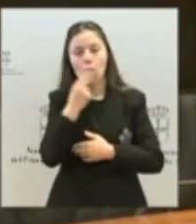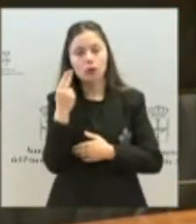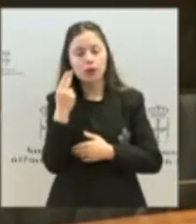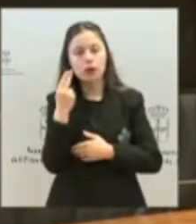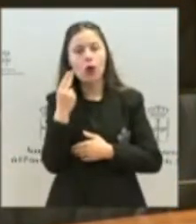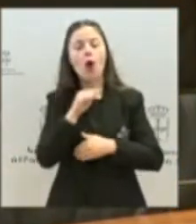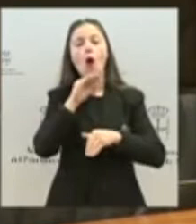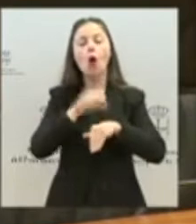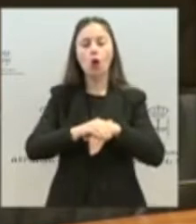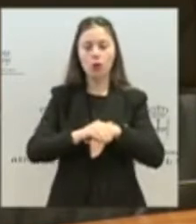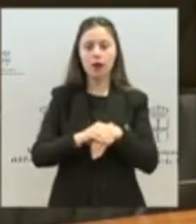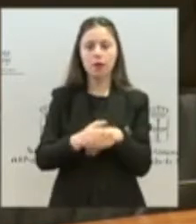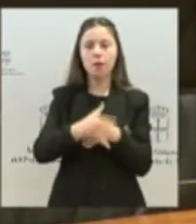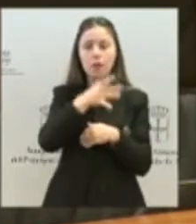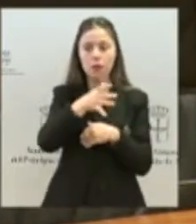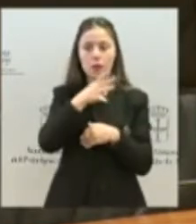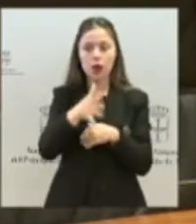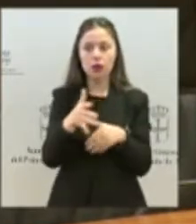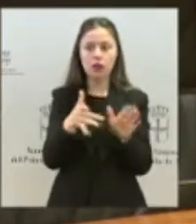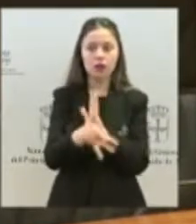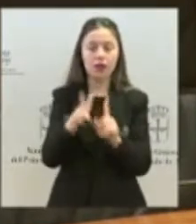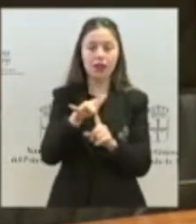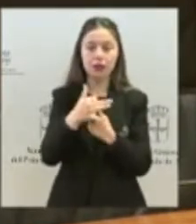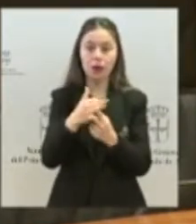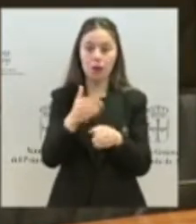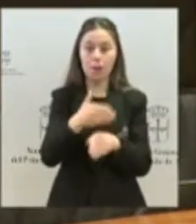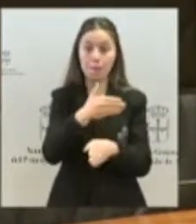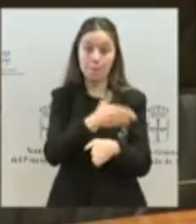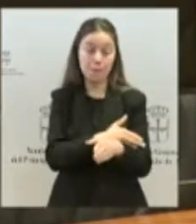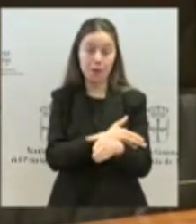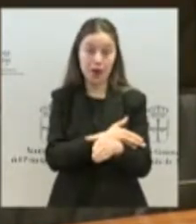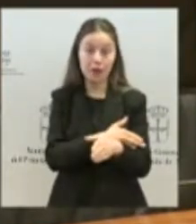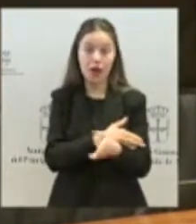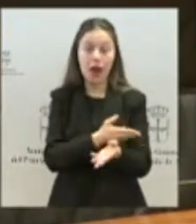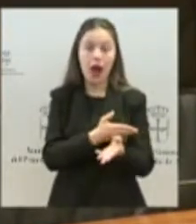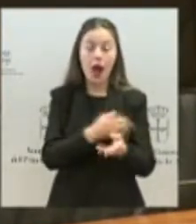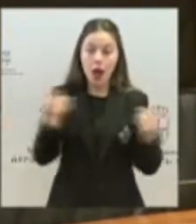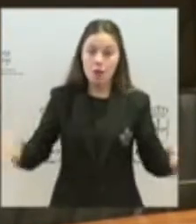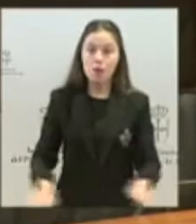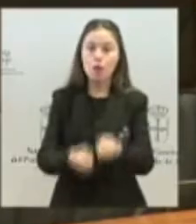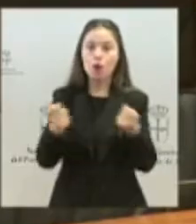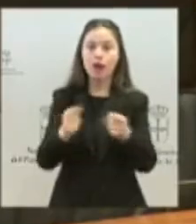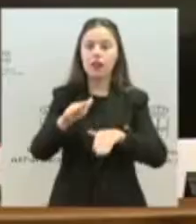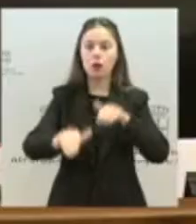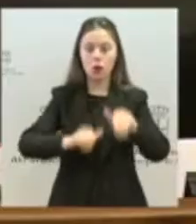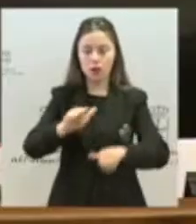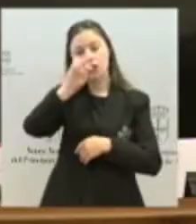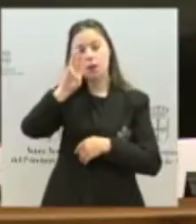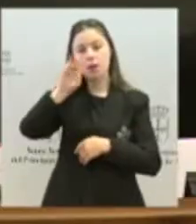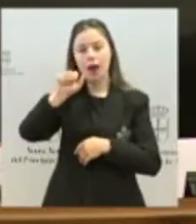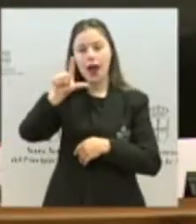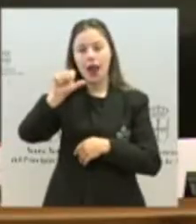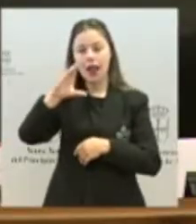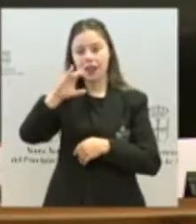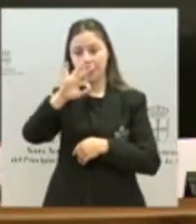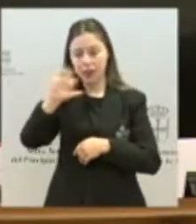en ese momento previo a la publicación de esa convocatoria, como le digo, en próximas semanas. Gracias.